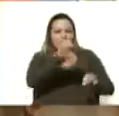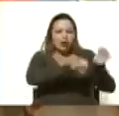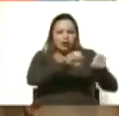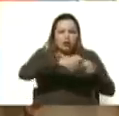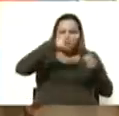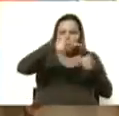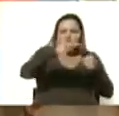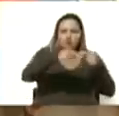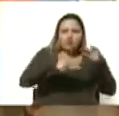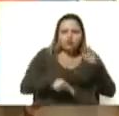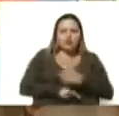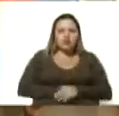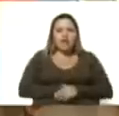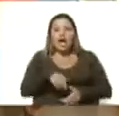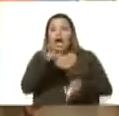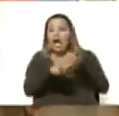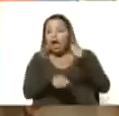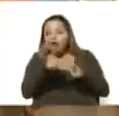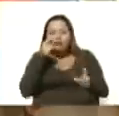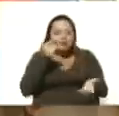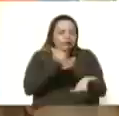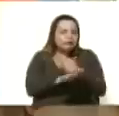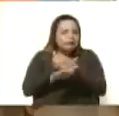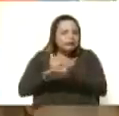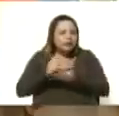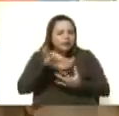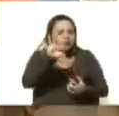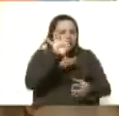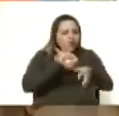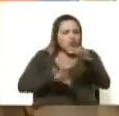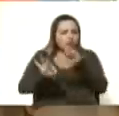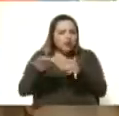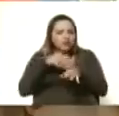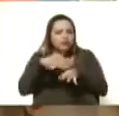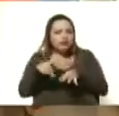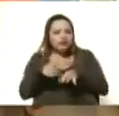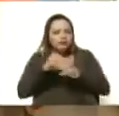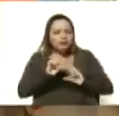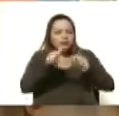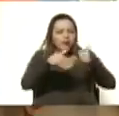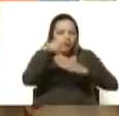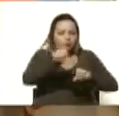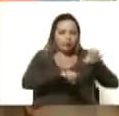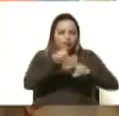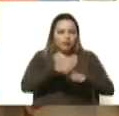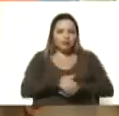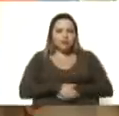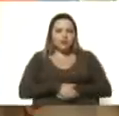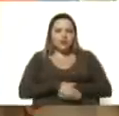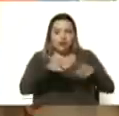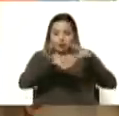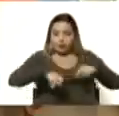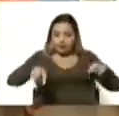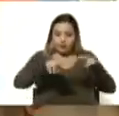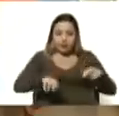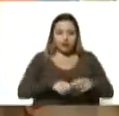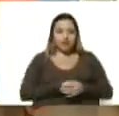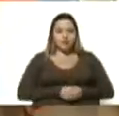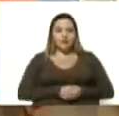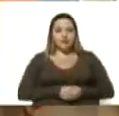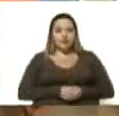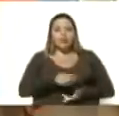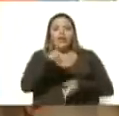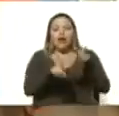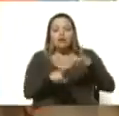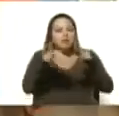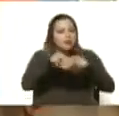nos dieron algunas claves que guiaron esta primera etapa, esta primera fase de la investigación. Como dijimos en su momento, algunas experticias nos